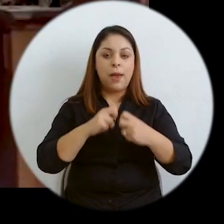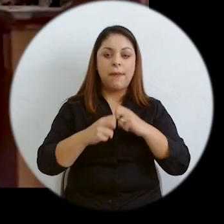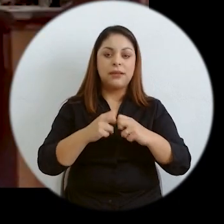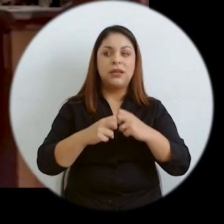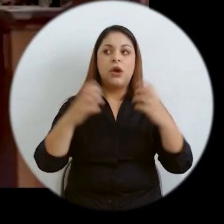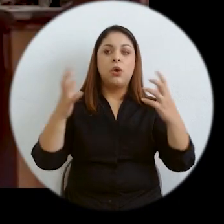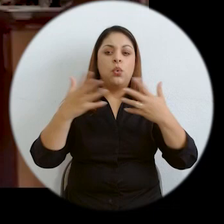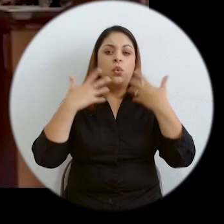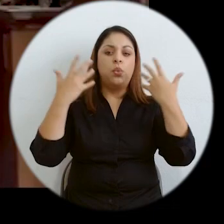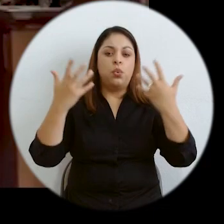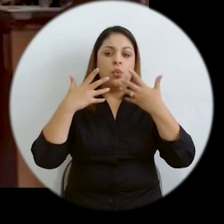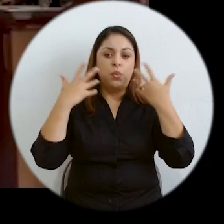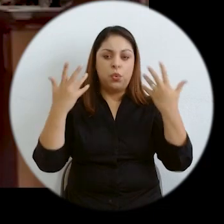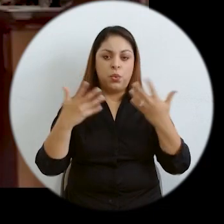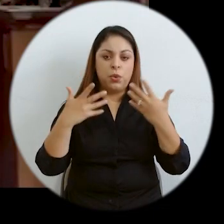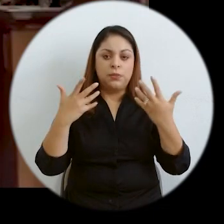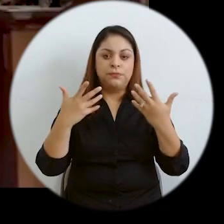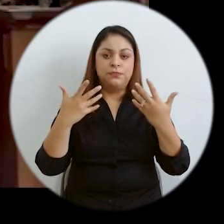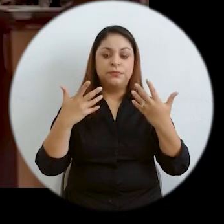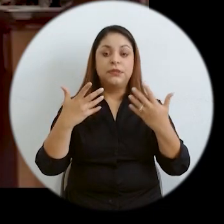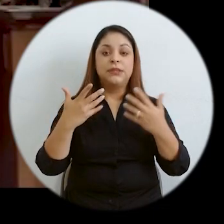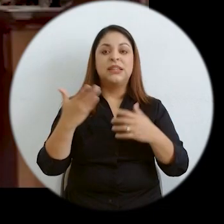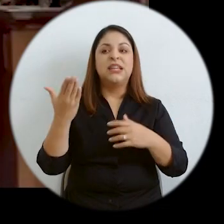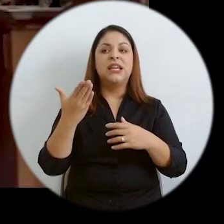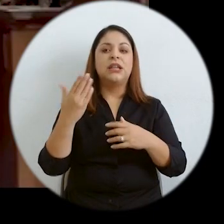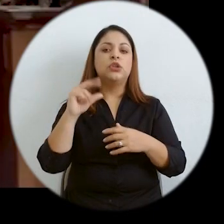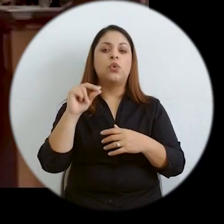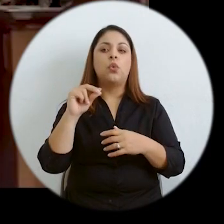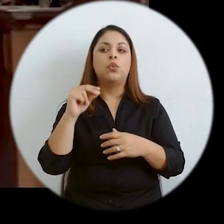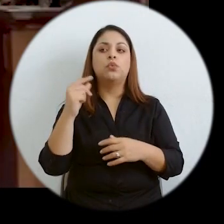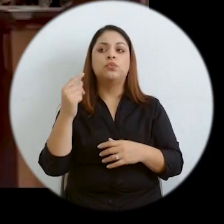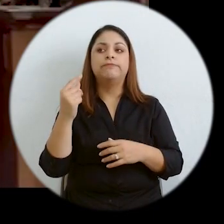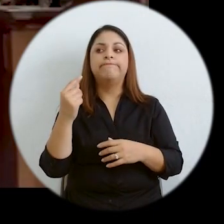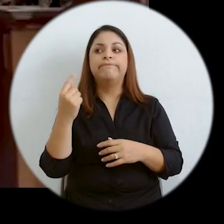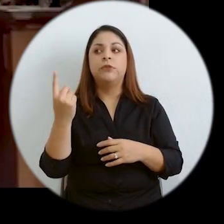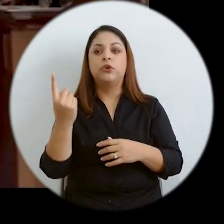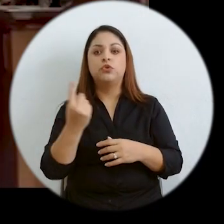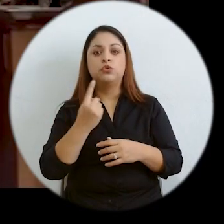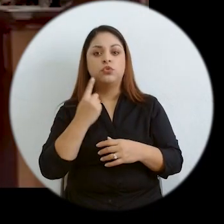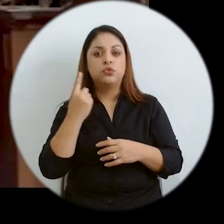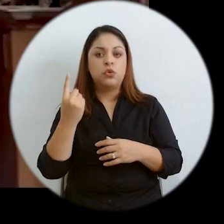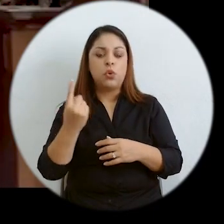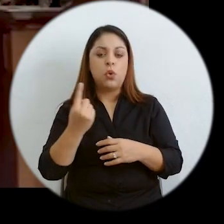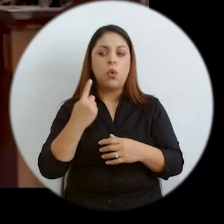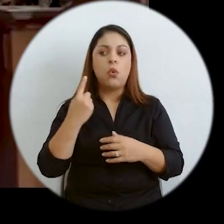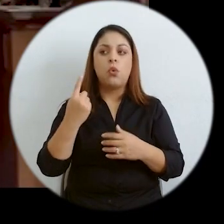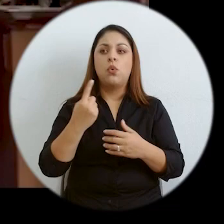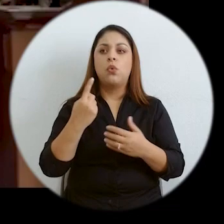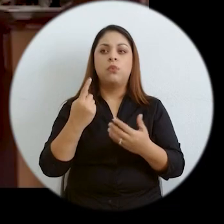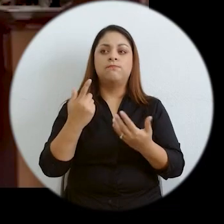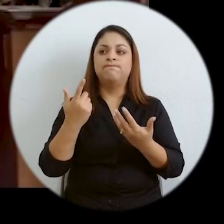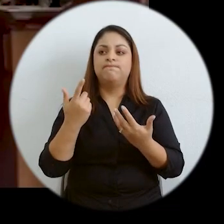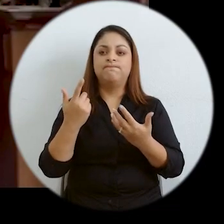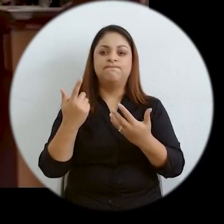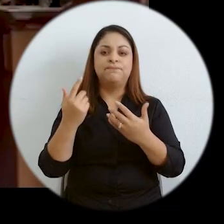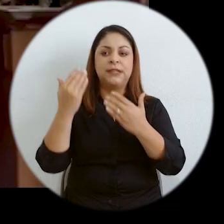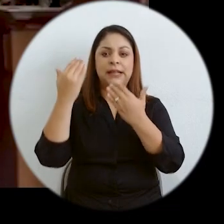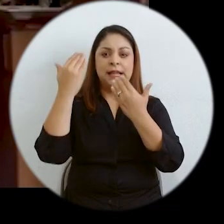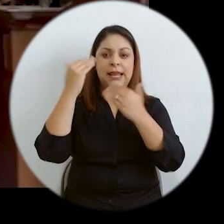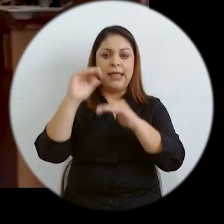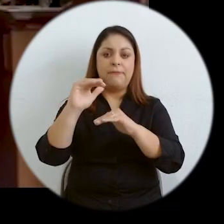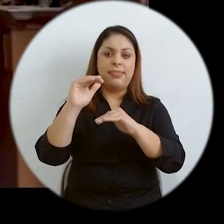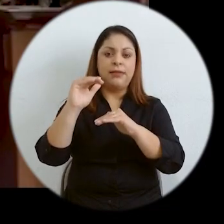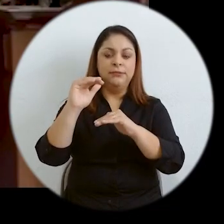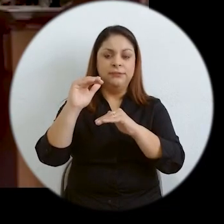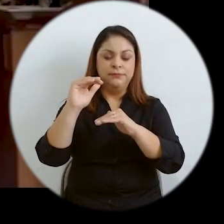en problemas ambientales que van más allá de bordes estables y